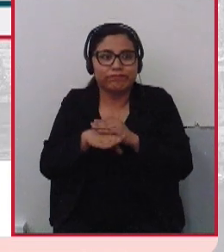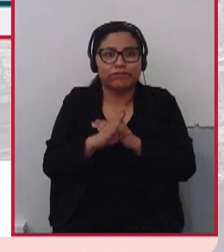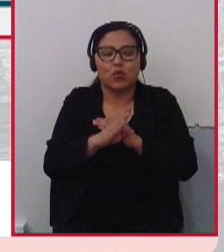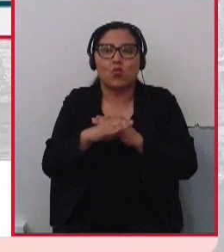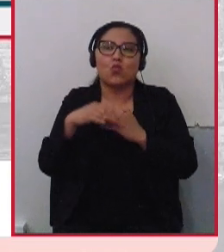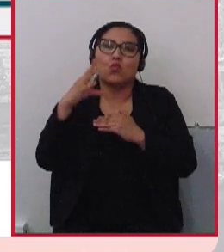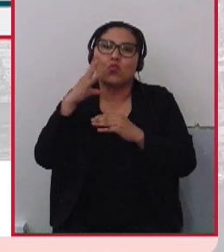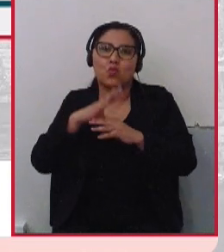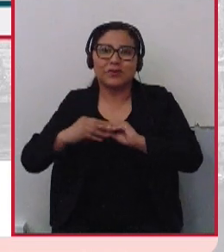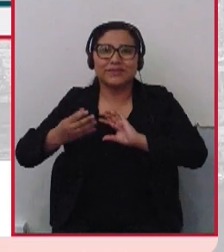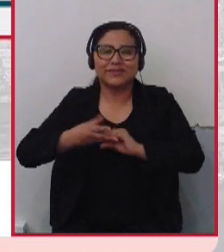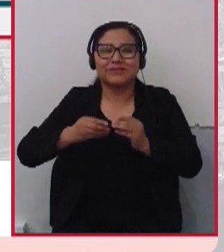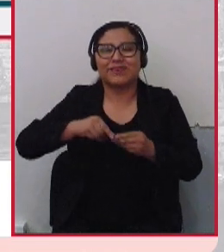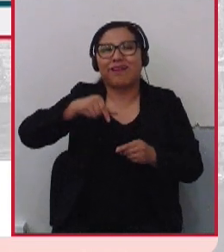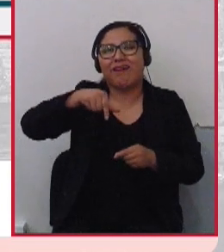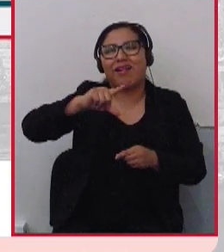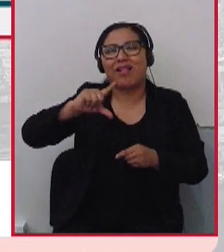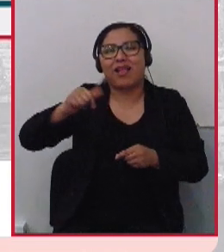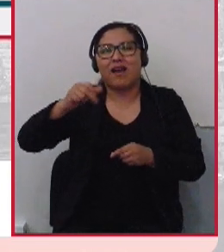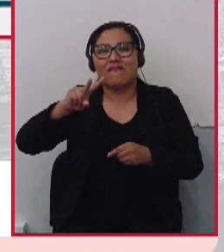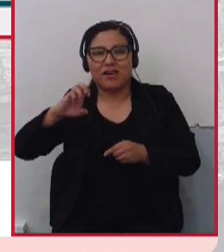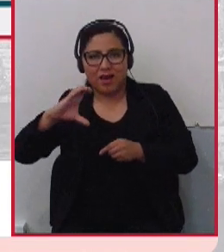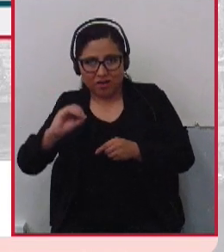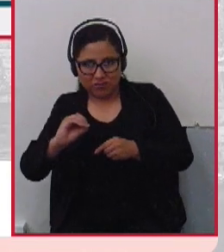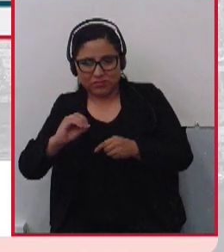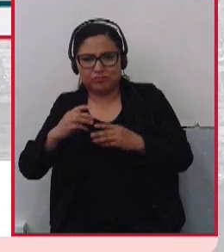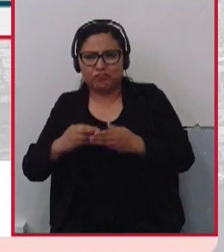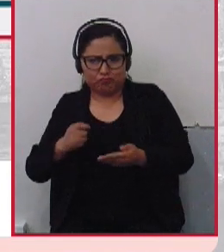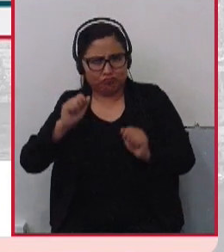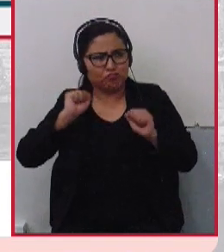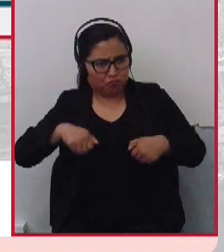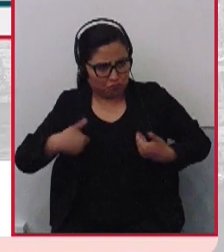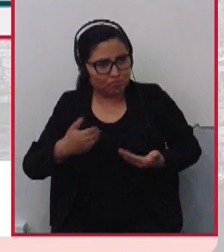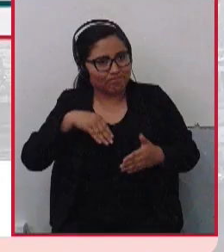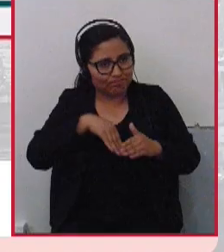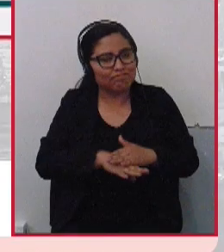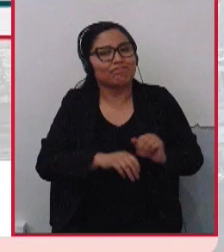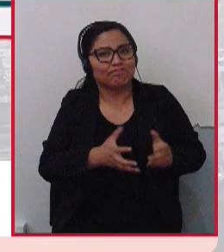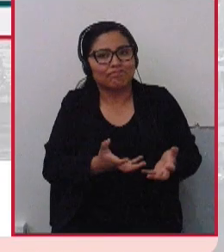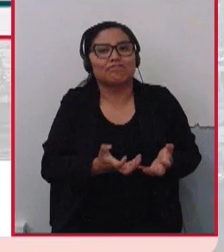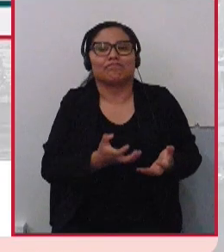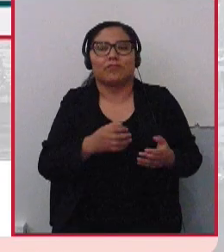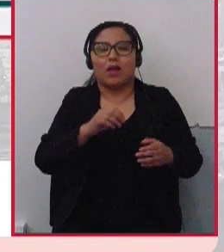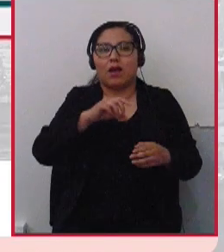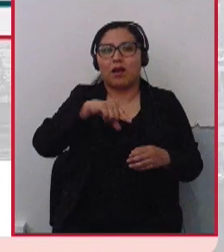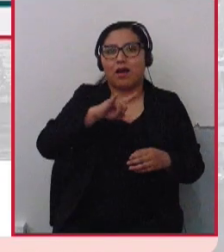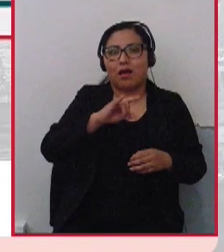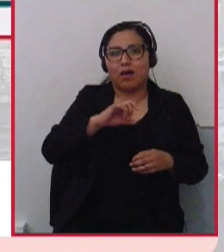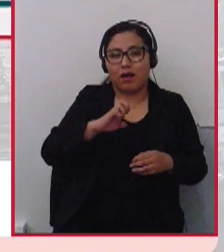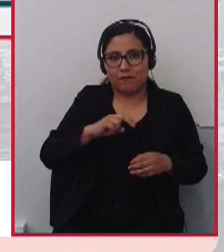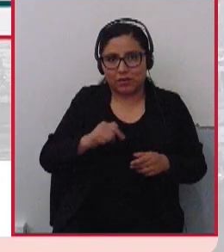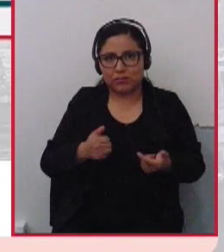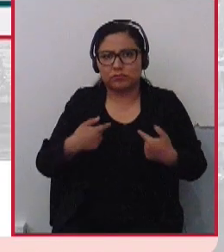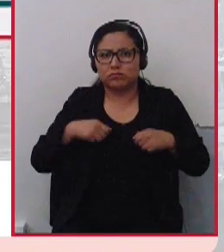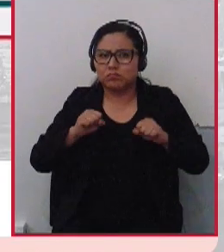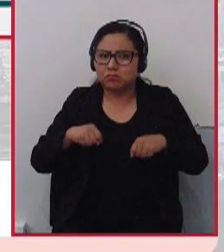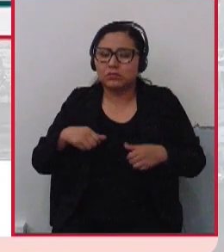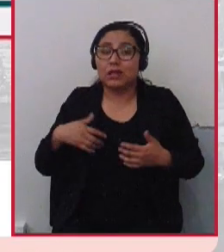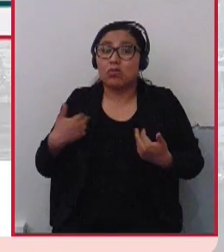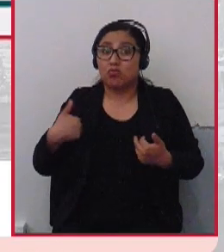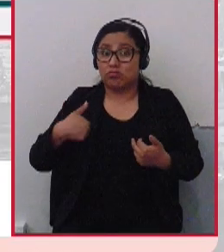historia de Quellaveco. A esos jóvenes que apostaron por Anglo American, a esos jóvenes que estudiaron. Entonces,